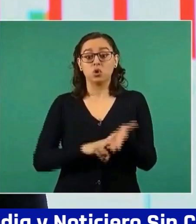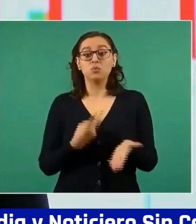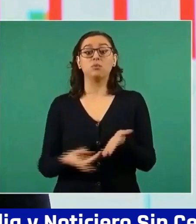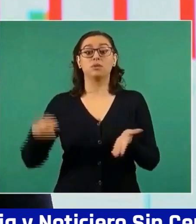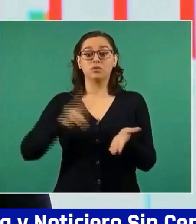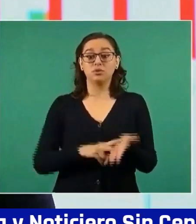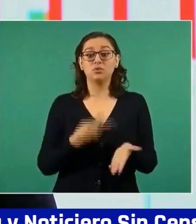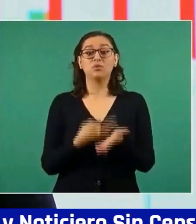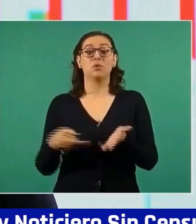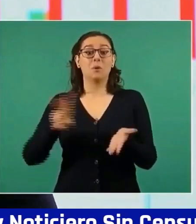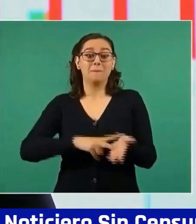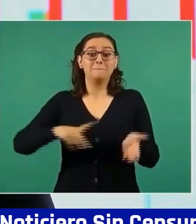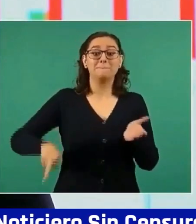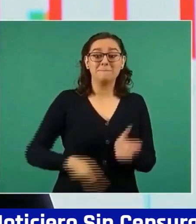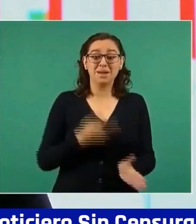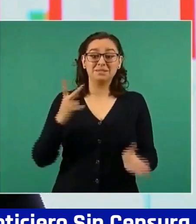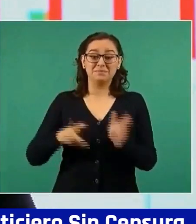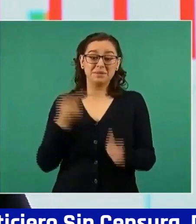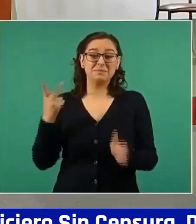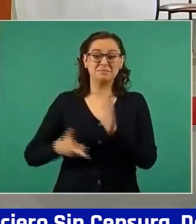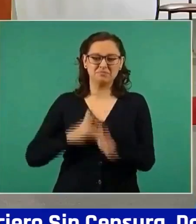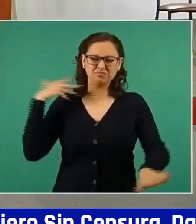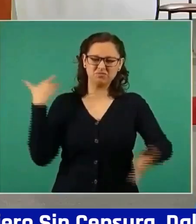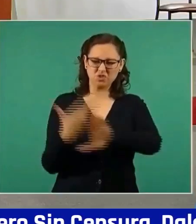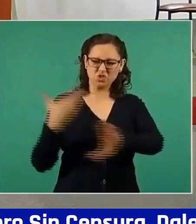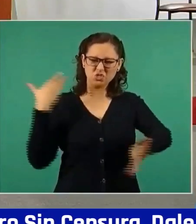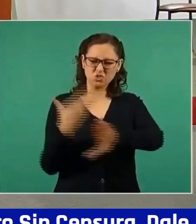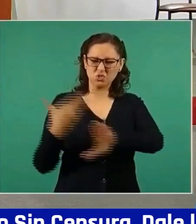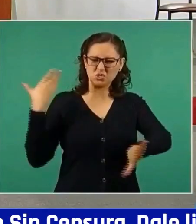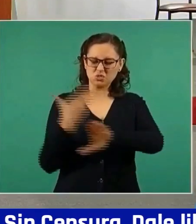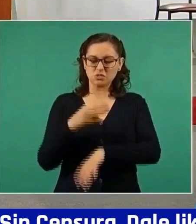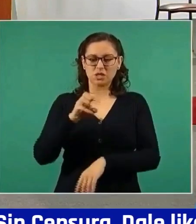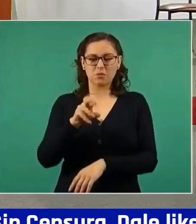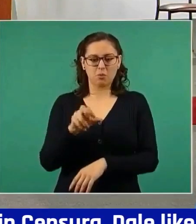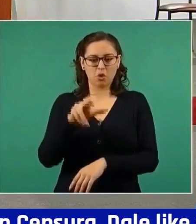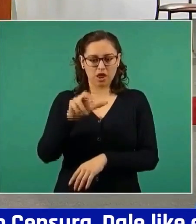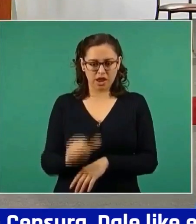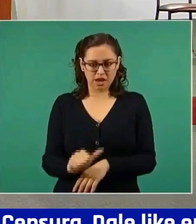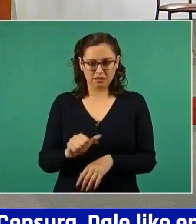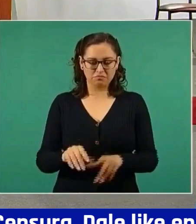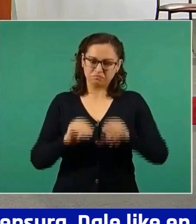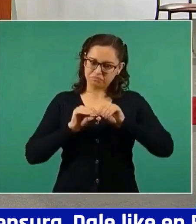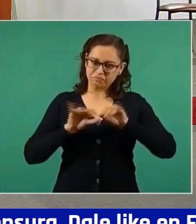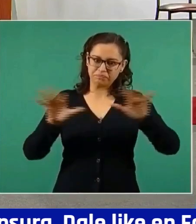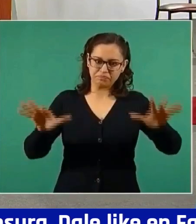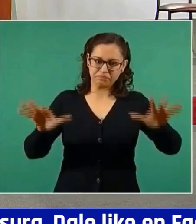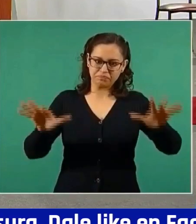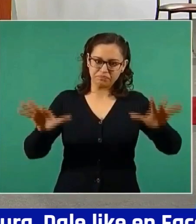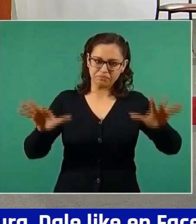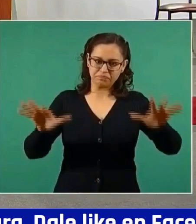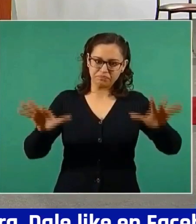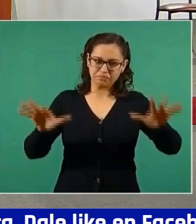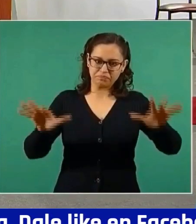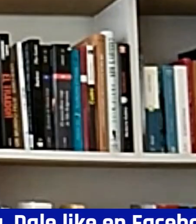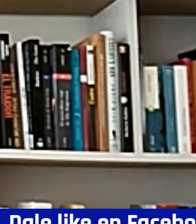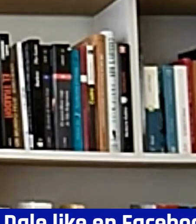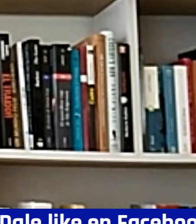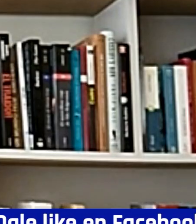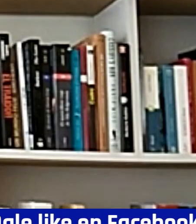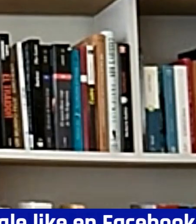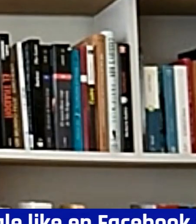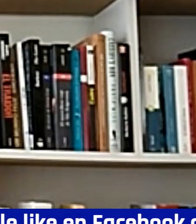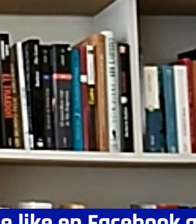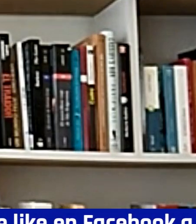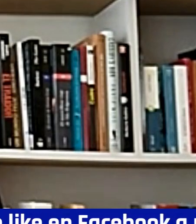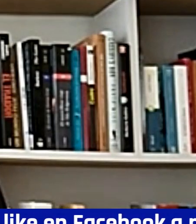menciones negativas que los partidos de oposición. Esto es Grupo Imagen. ¿El Grupo Heraldo? Bueno, pues ahí